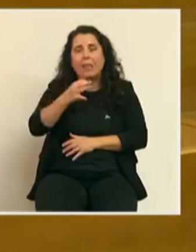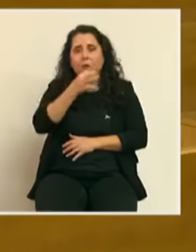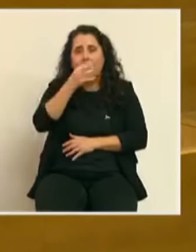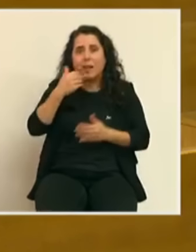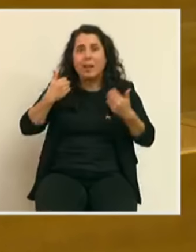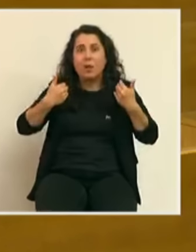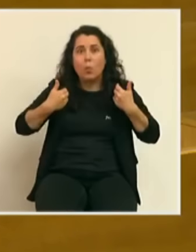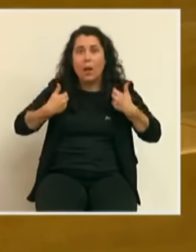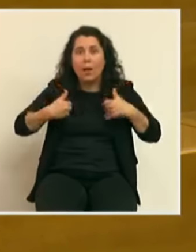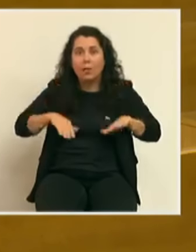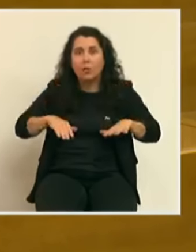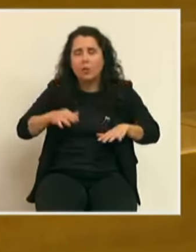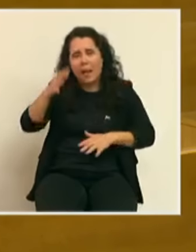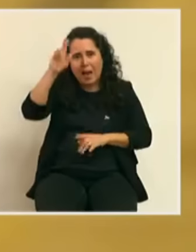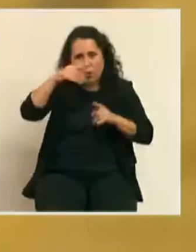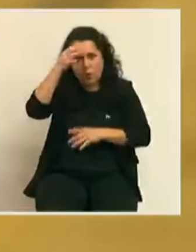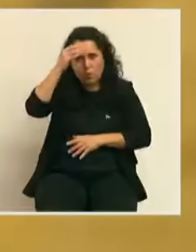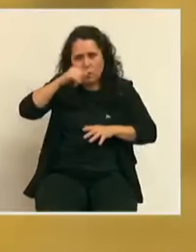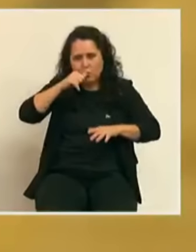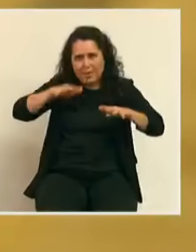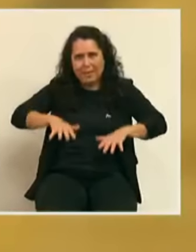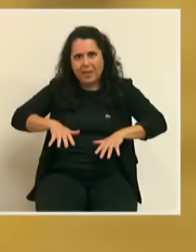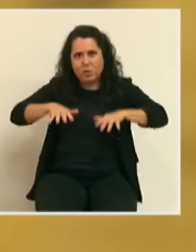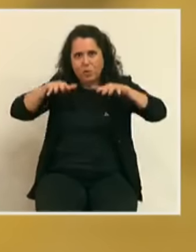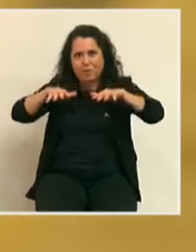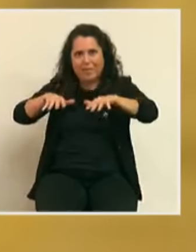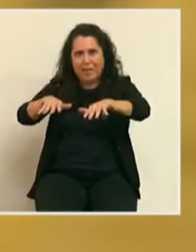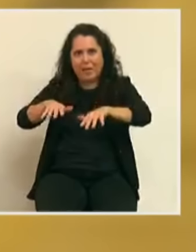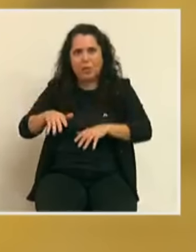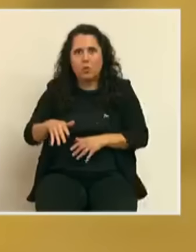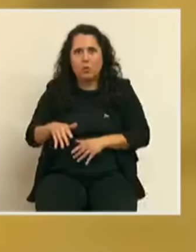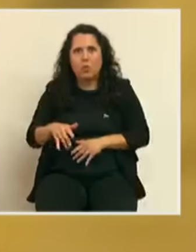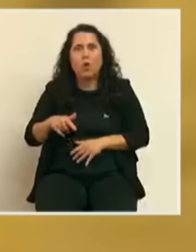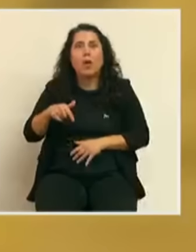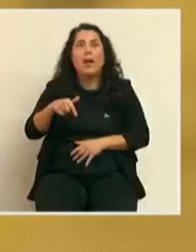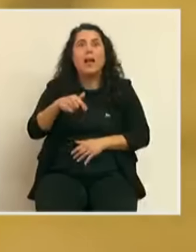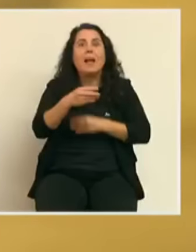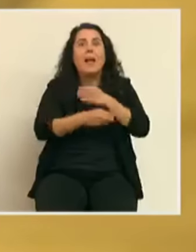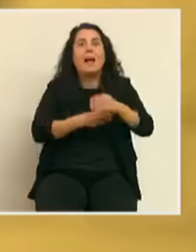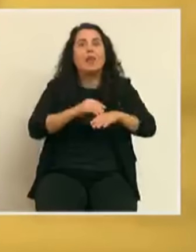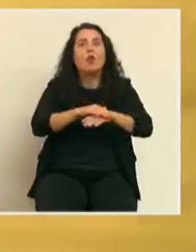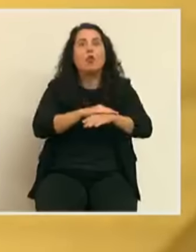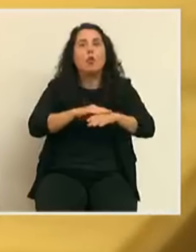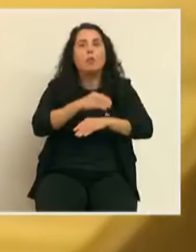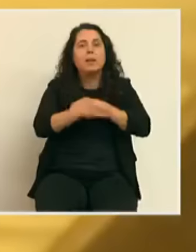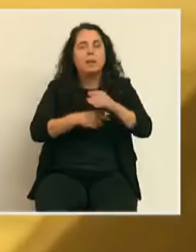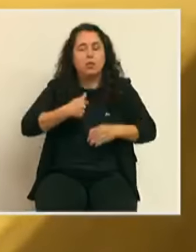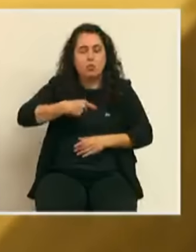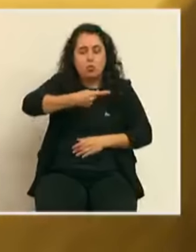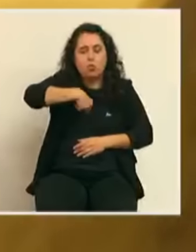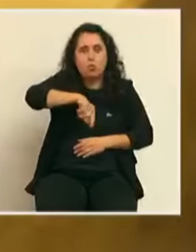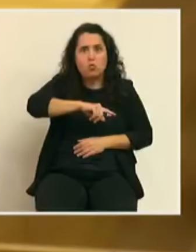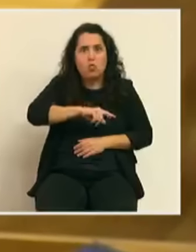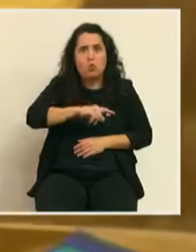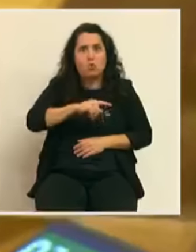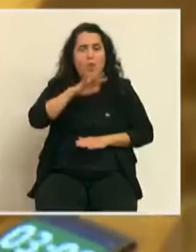había pobles inundados. A diferencia del que van a hacer el Gobierno nuestro, que el van